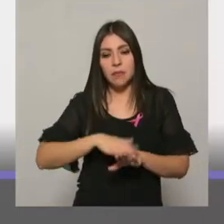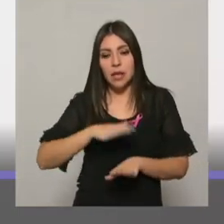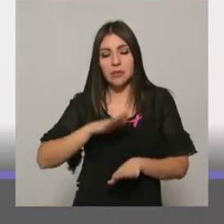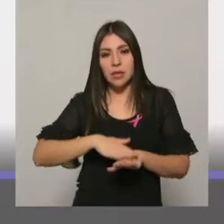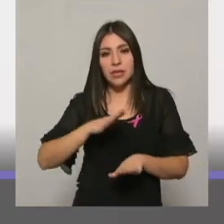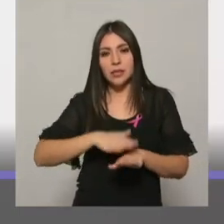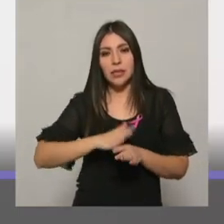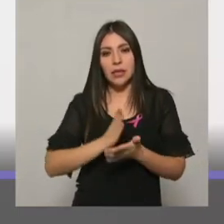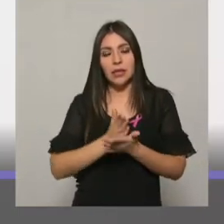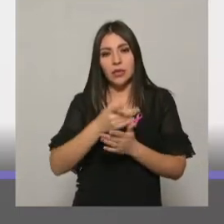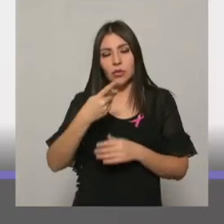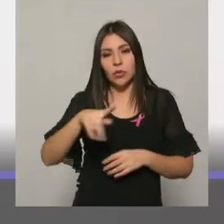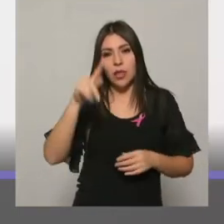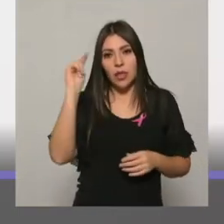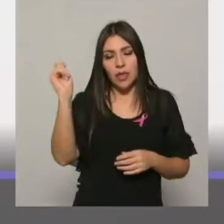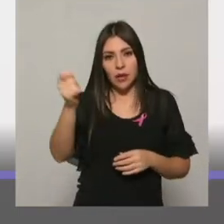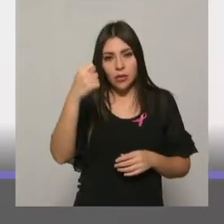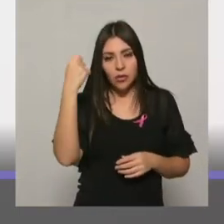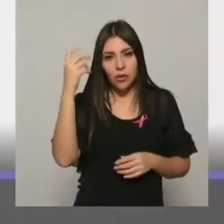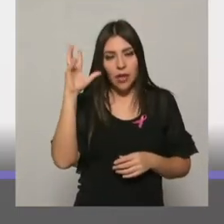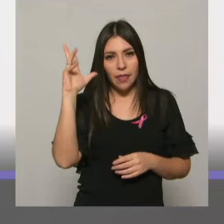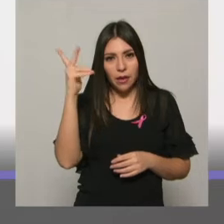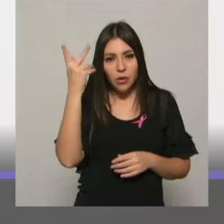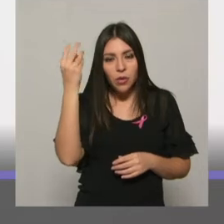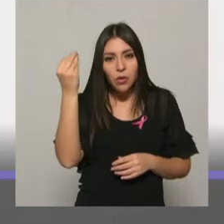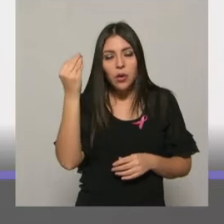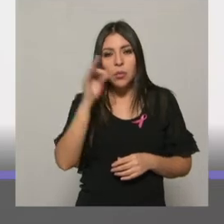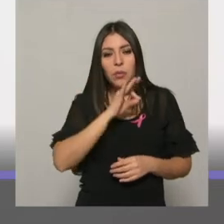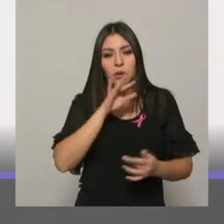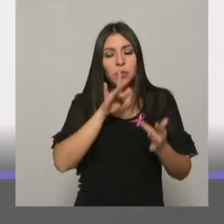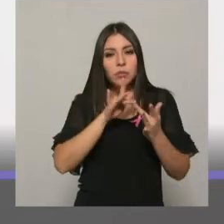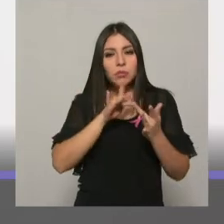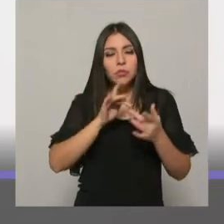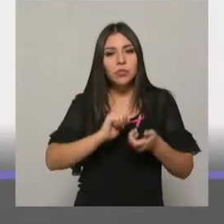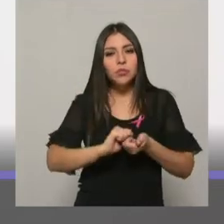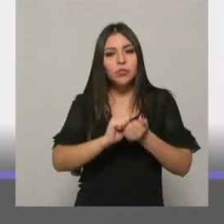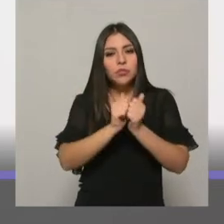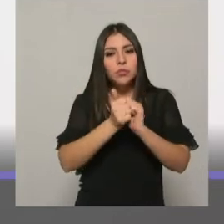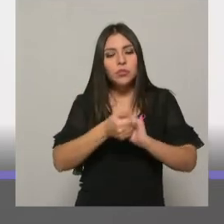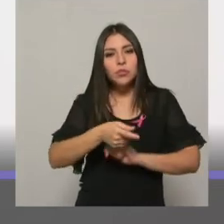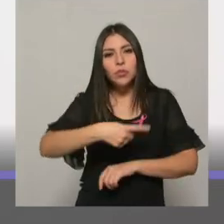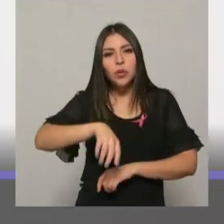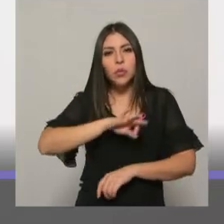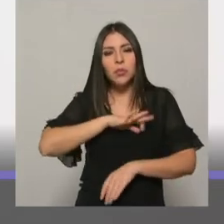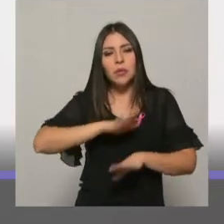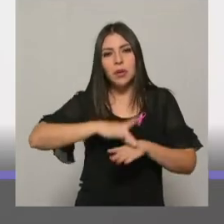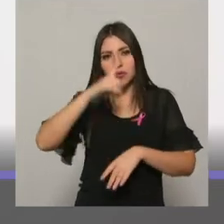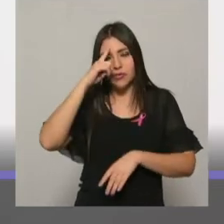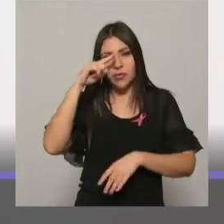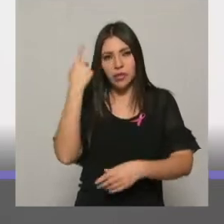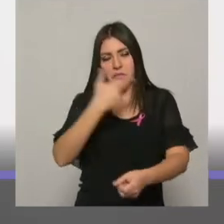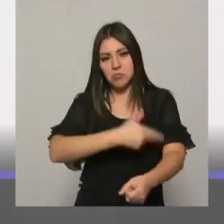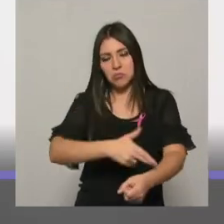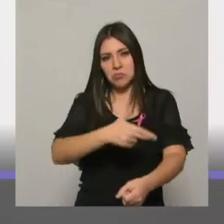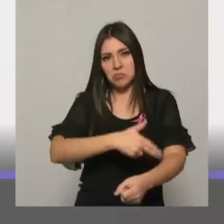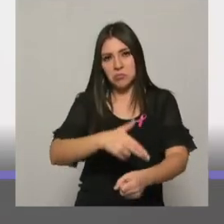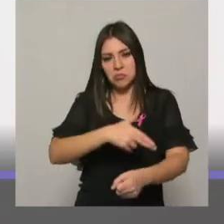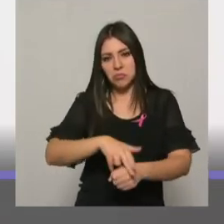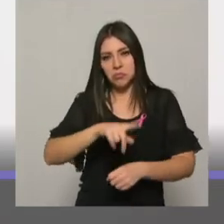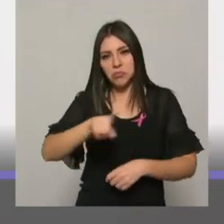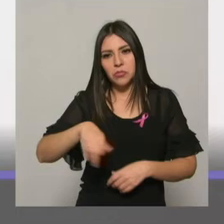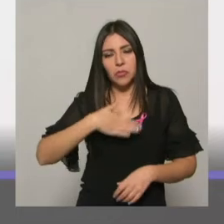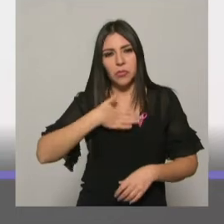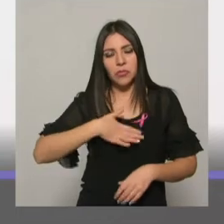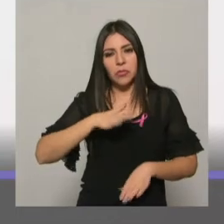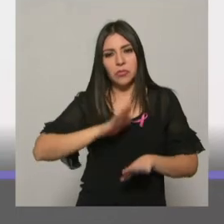estas tecnologías y a esta disponibilidad de conectividad, pues hagamos estos y muchísimos trámites. Entonces la justicia podría ser